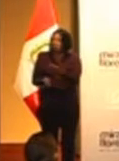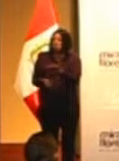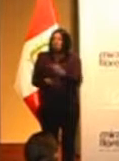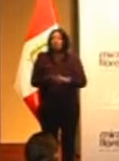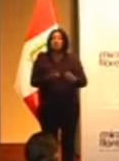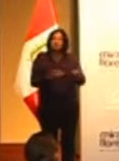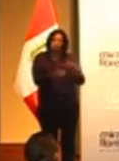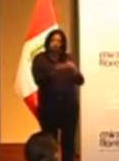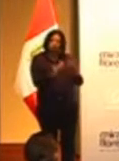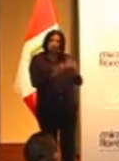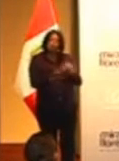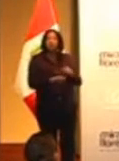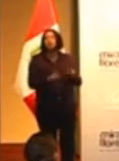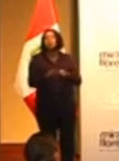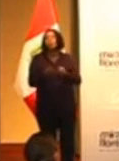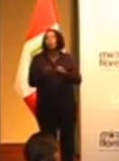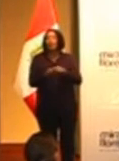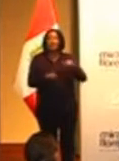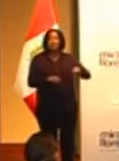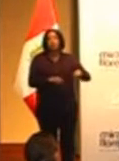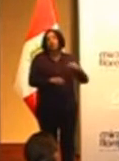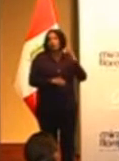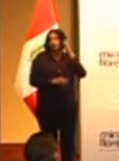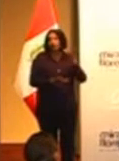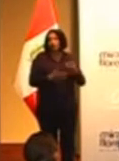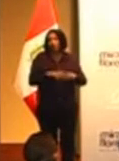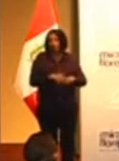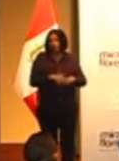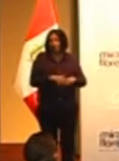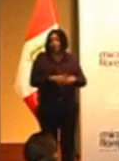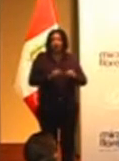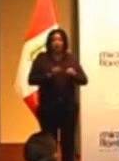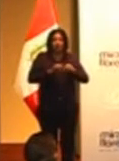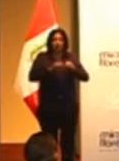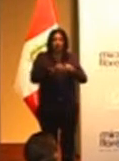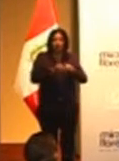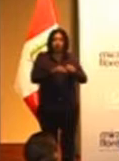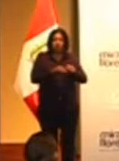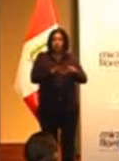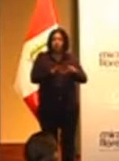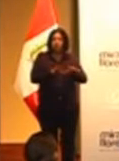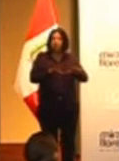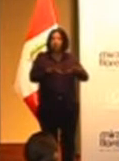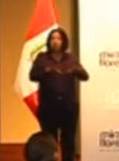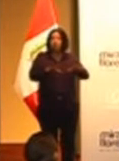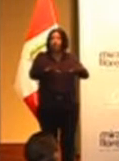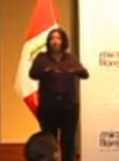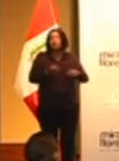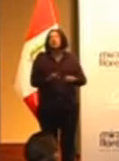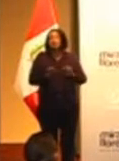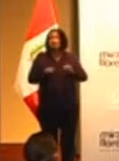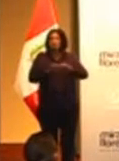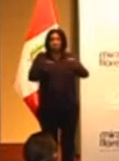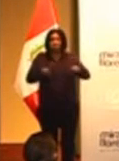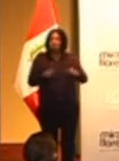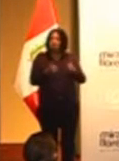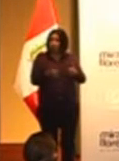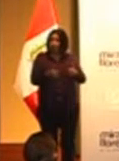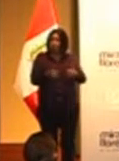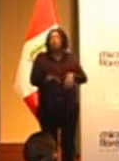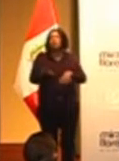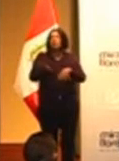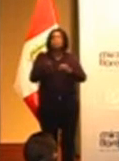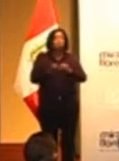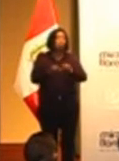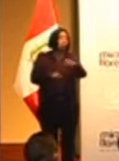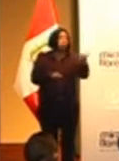y me comentaron que fue un poco como están haciendo aquí en Miraflores. Se va irradiando, y si el sistema es bueno, como lo es, se va irradiando